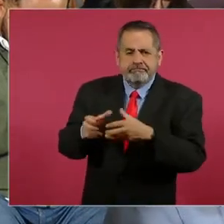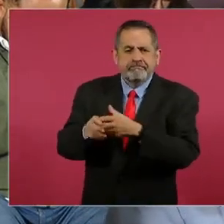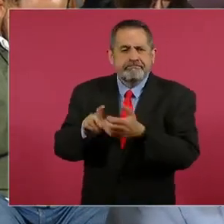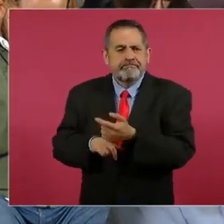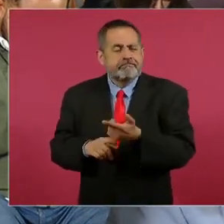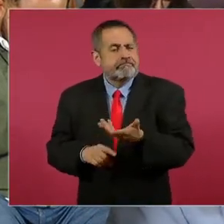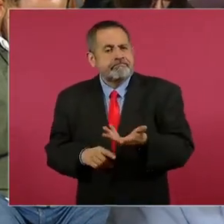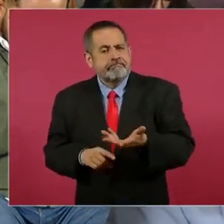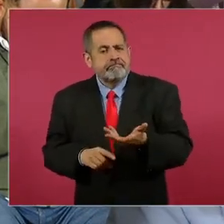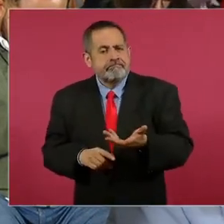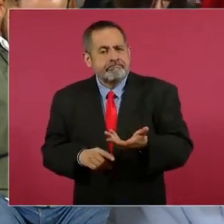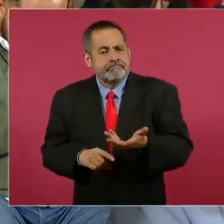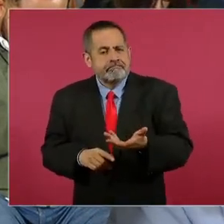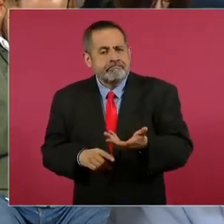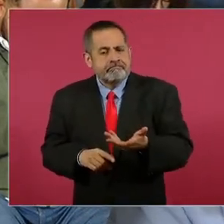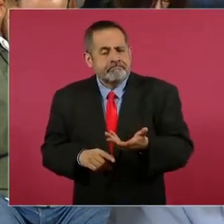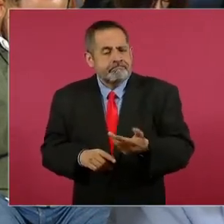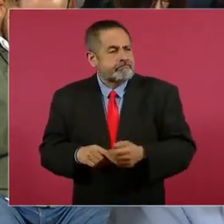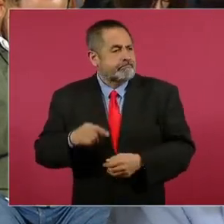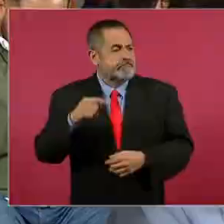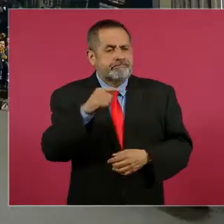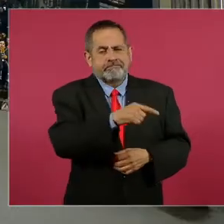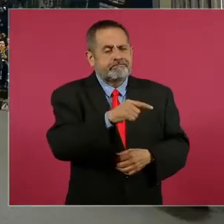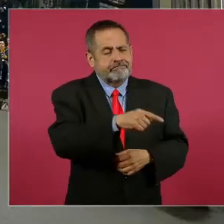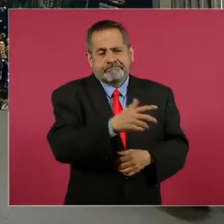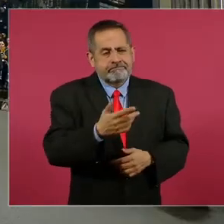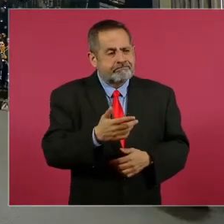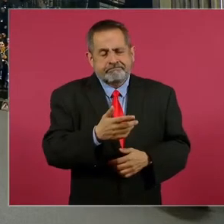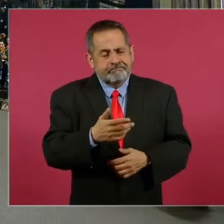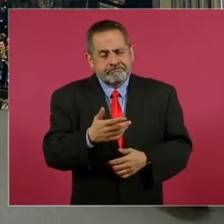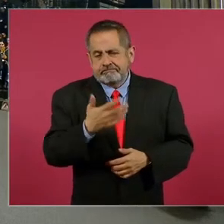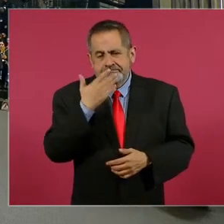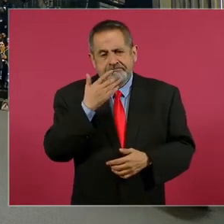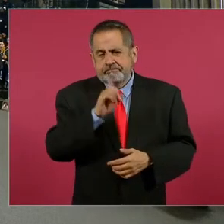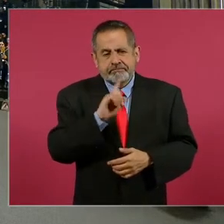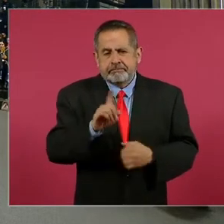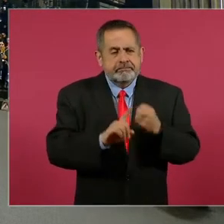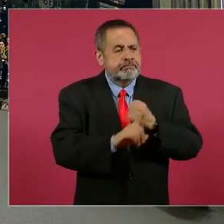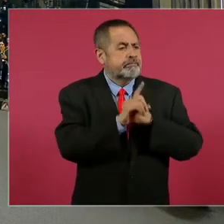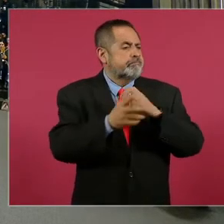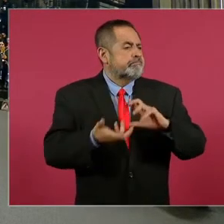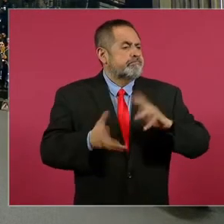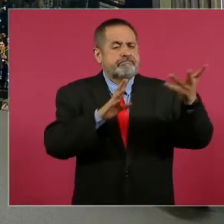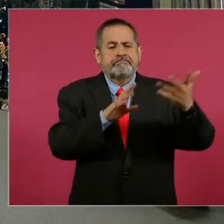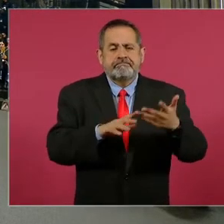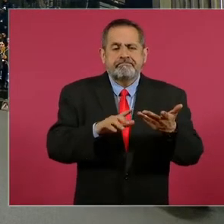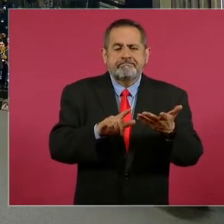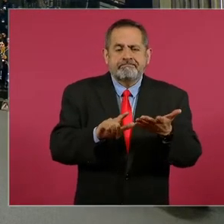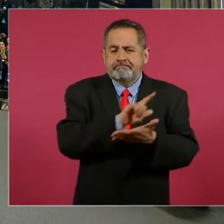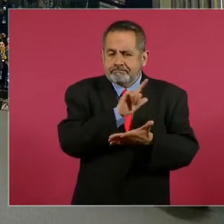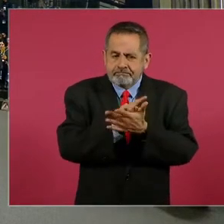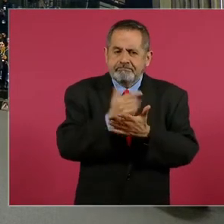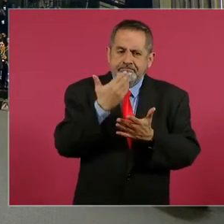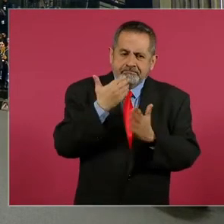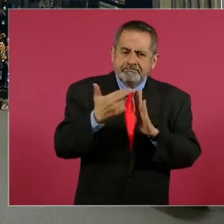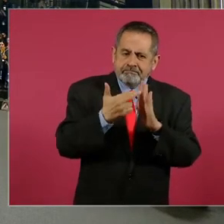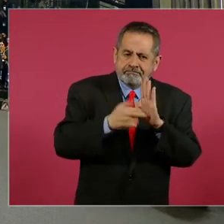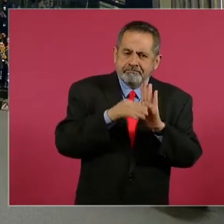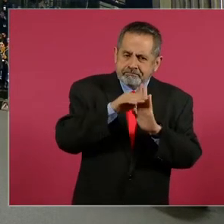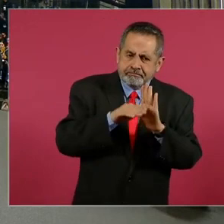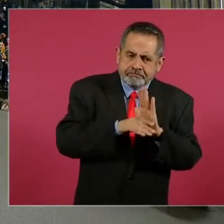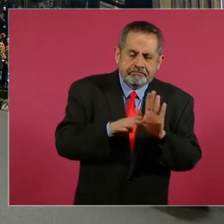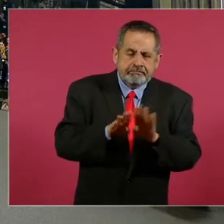y esta actitud ha violentado la normatividad en materia pesquera